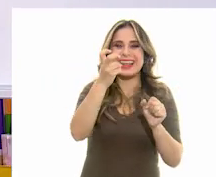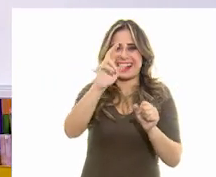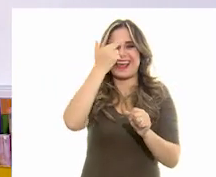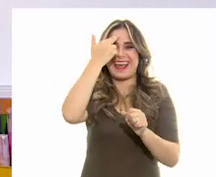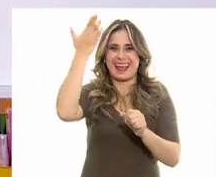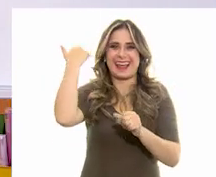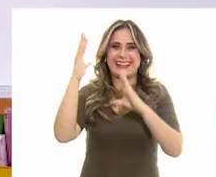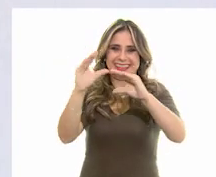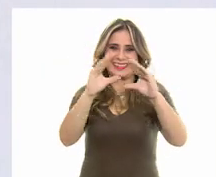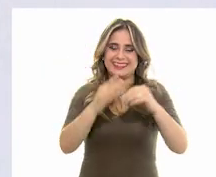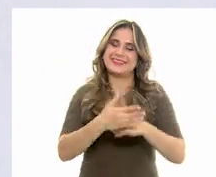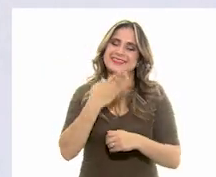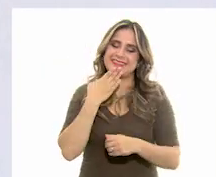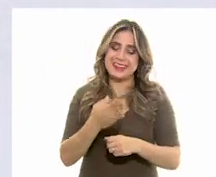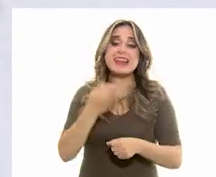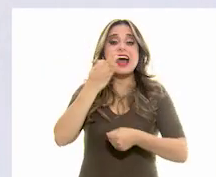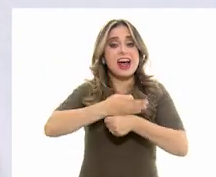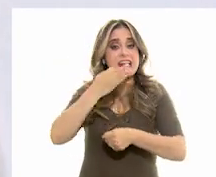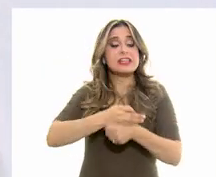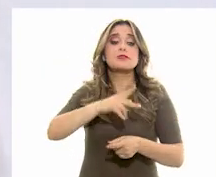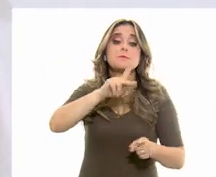sí, infografía.